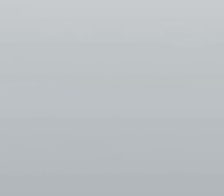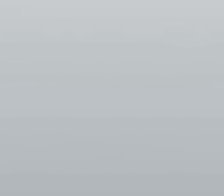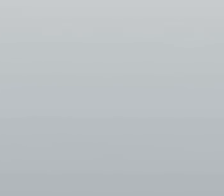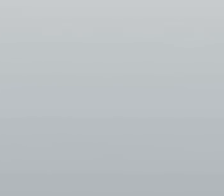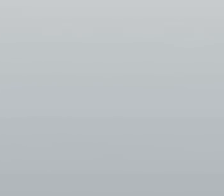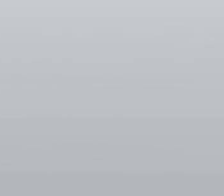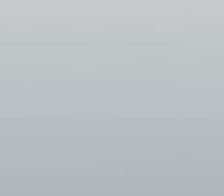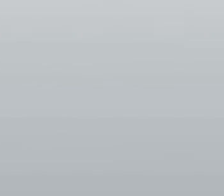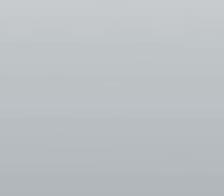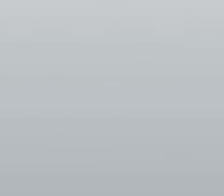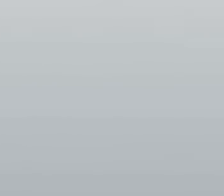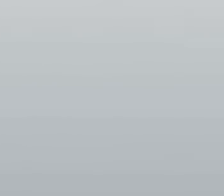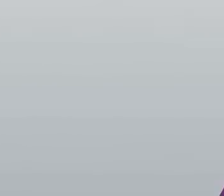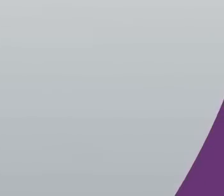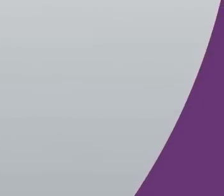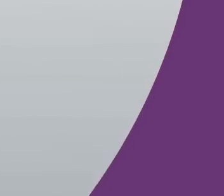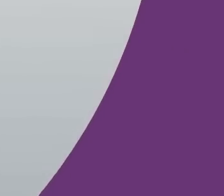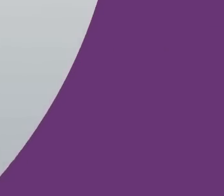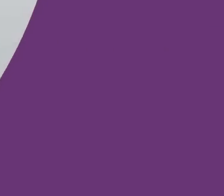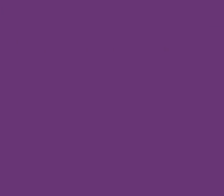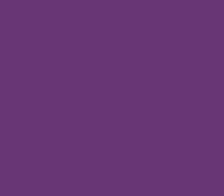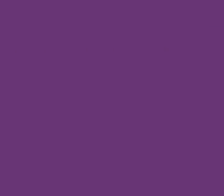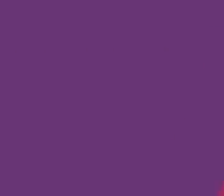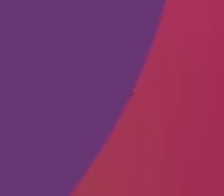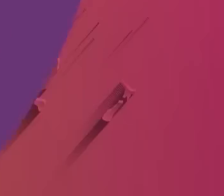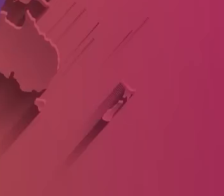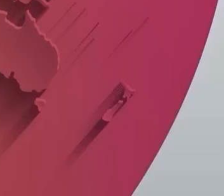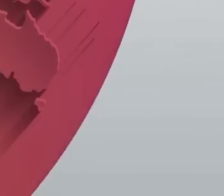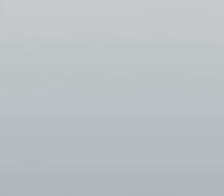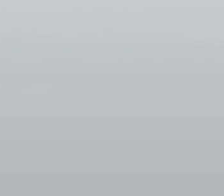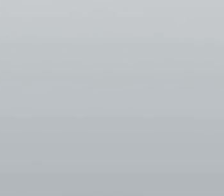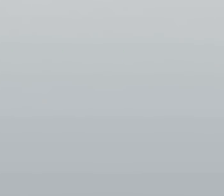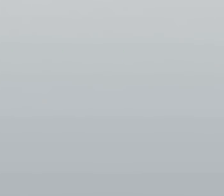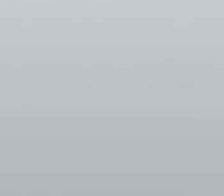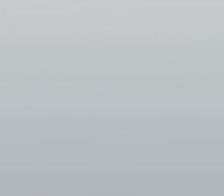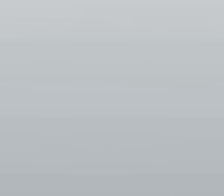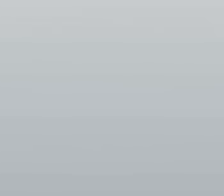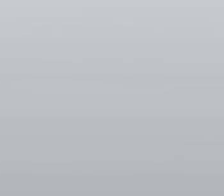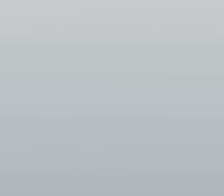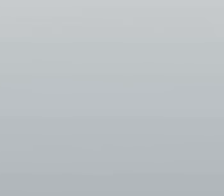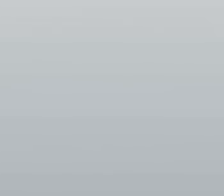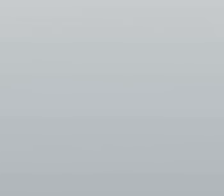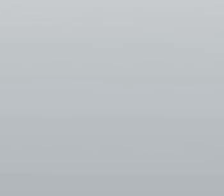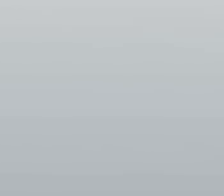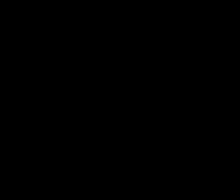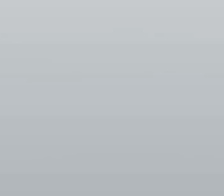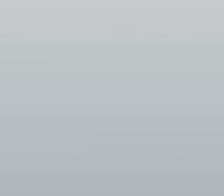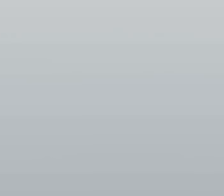OmniLife. Enciéndete, enciende a los demás con